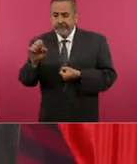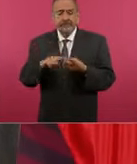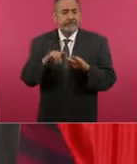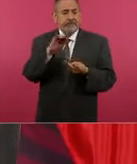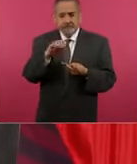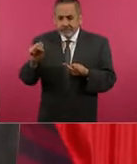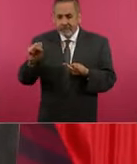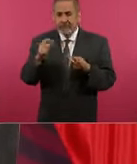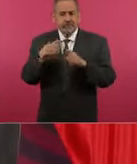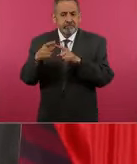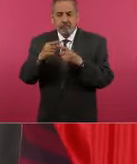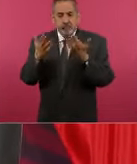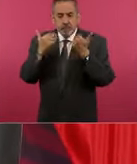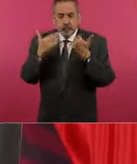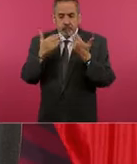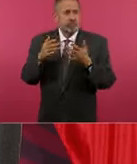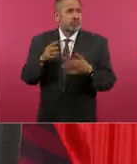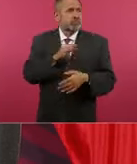70 millones